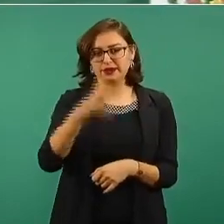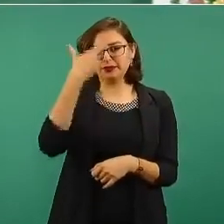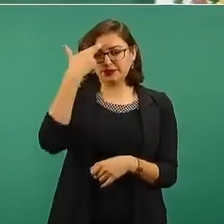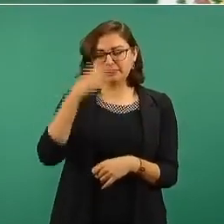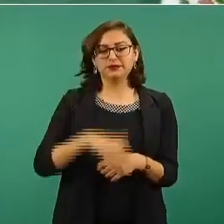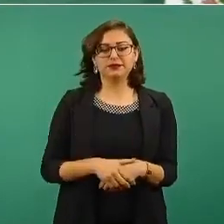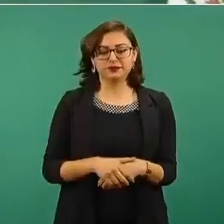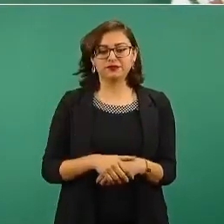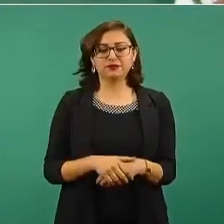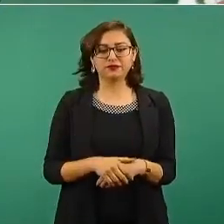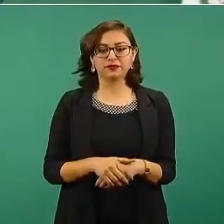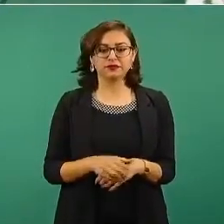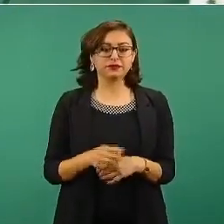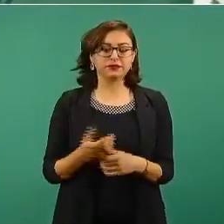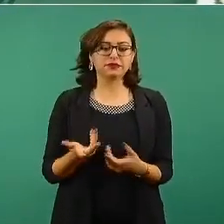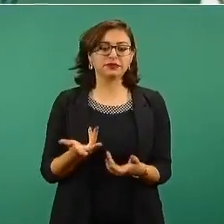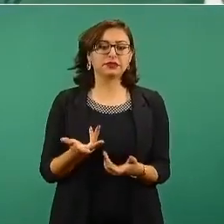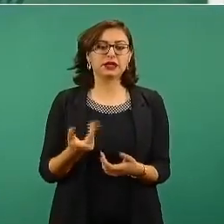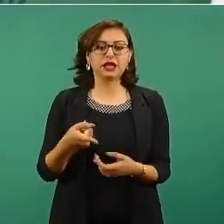también